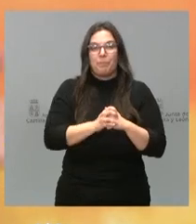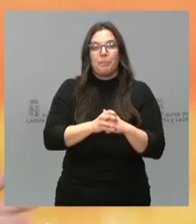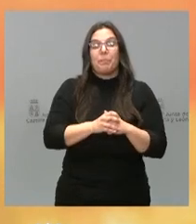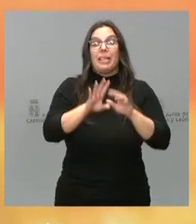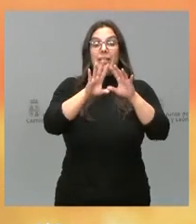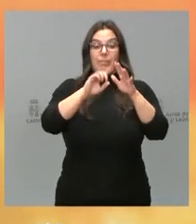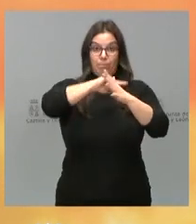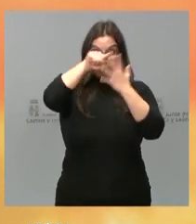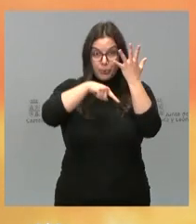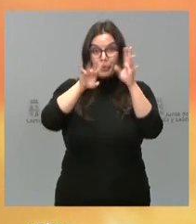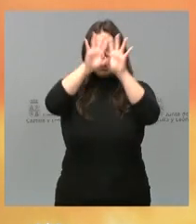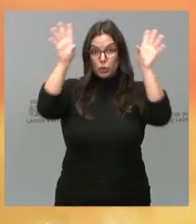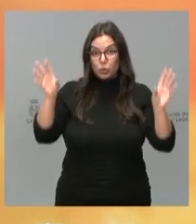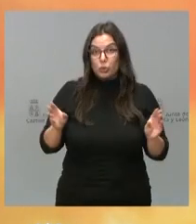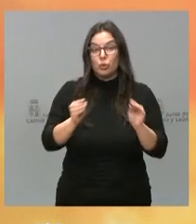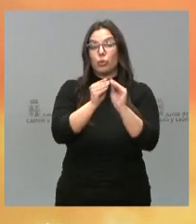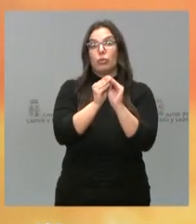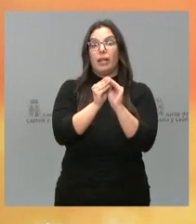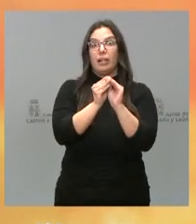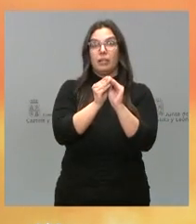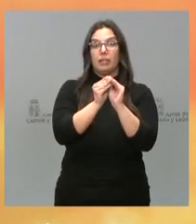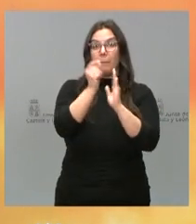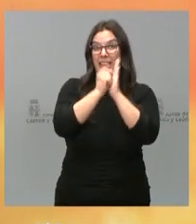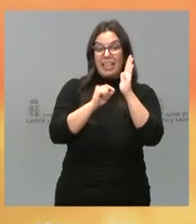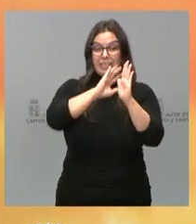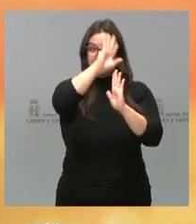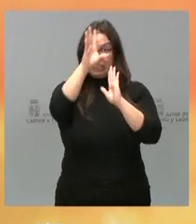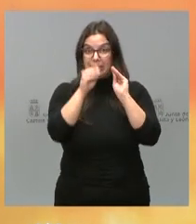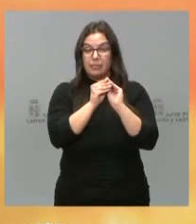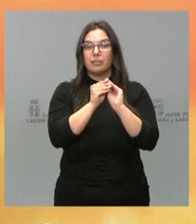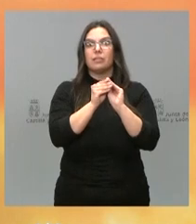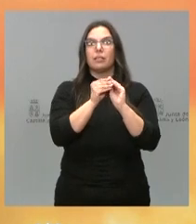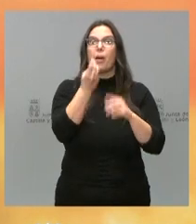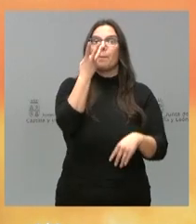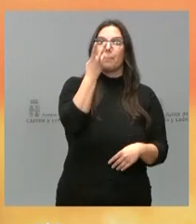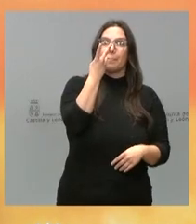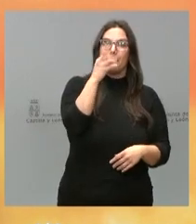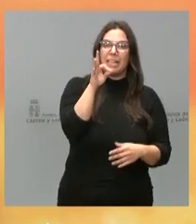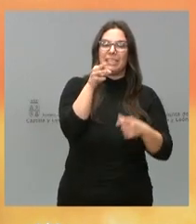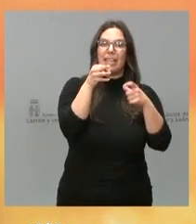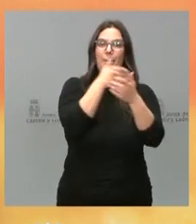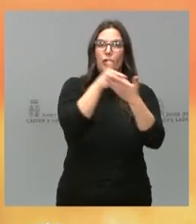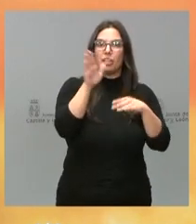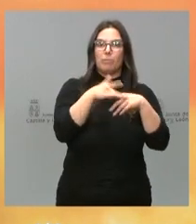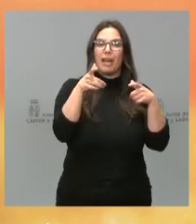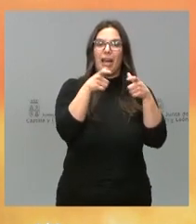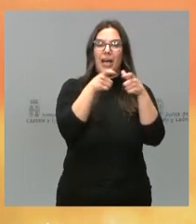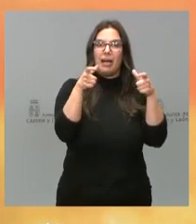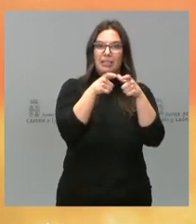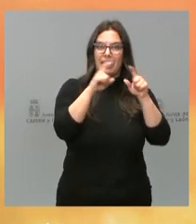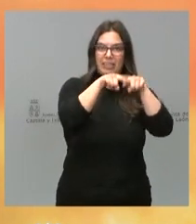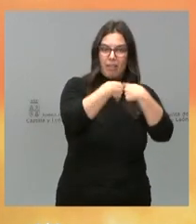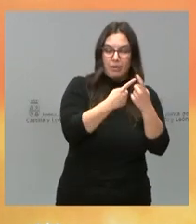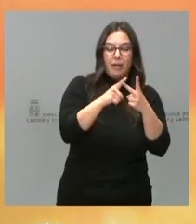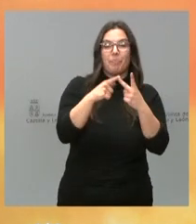todas las de todas las medidas 20 millones del Bono familia 10